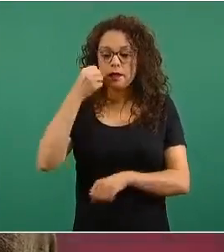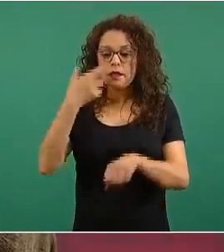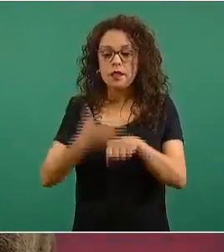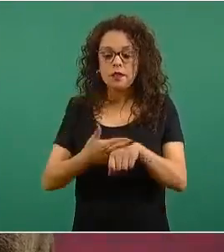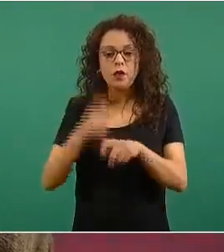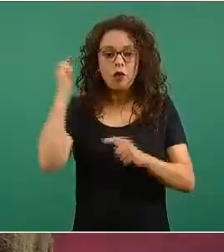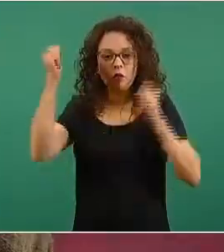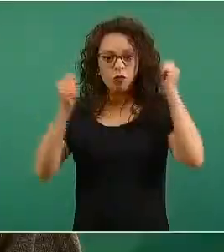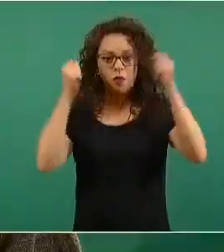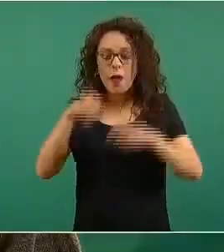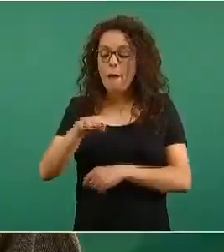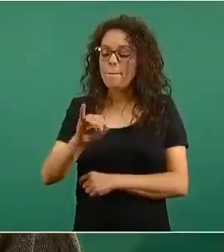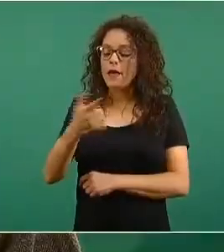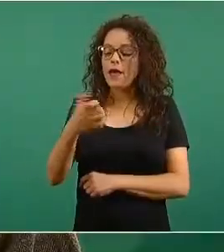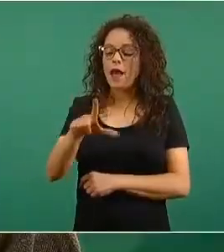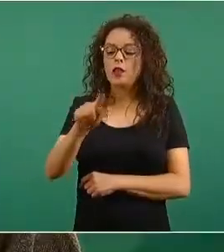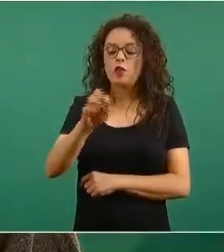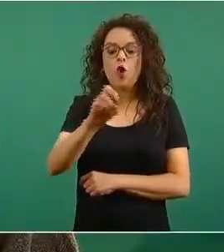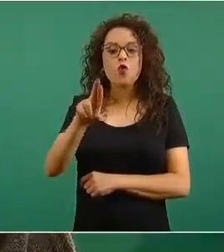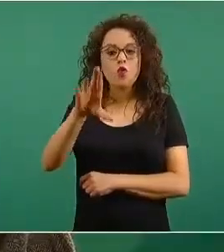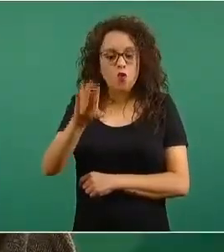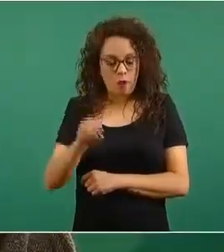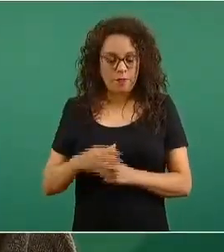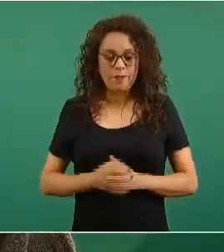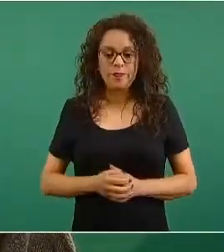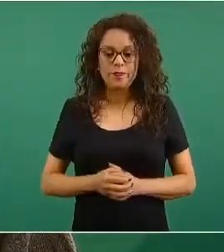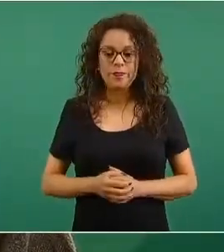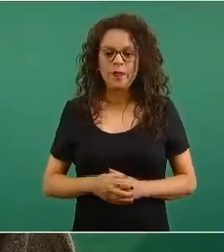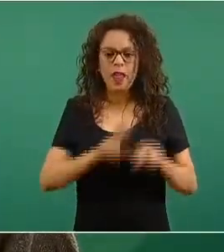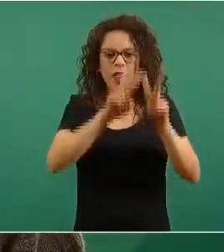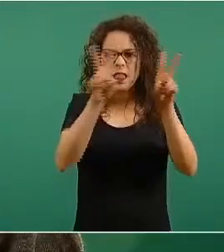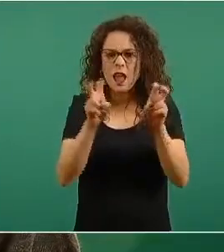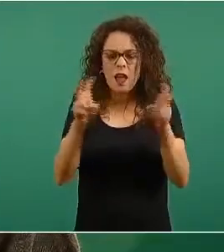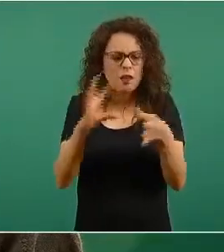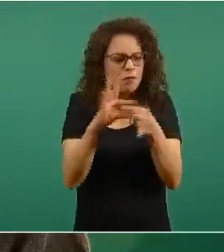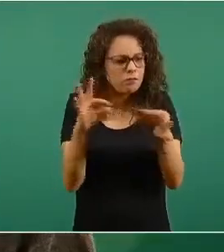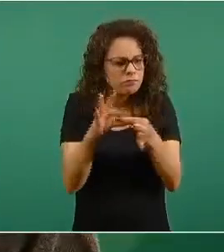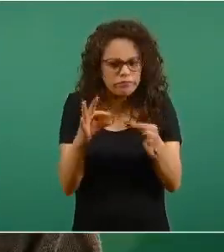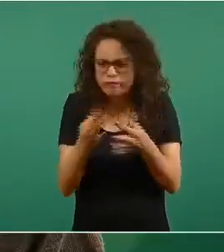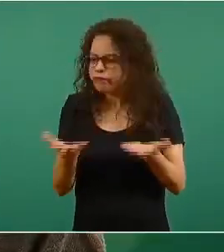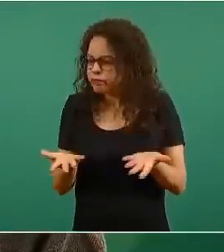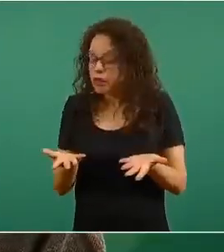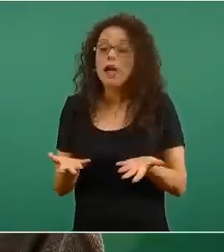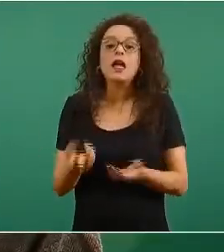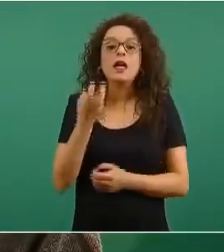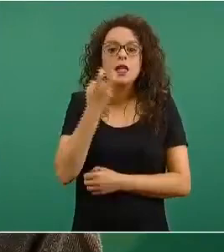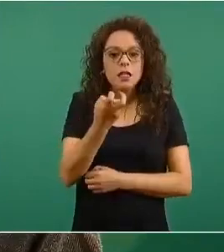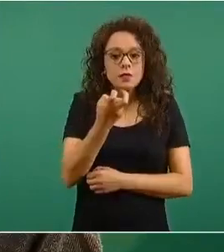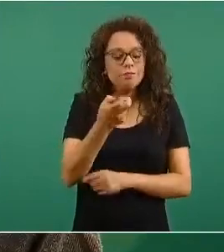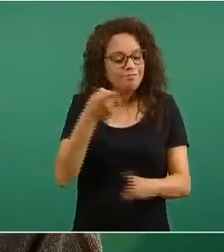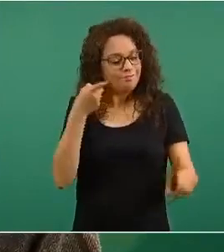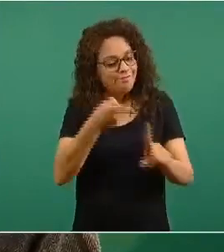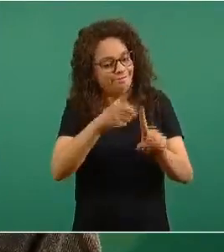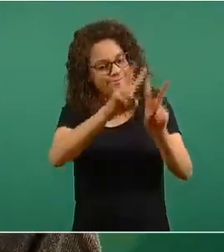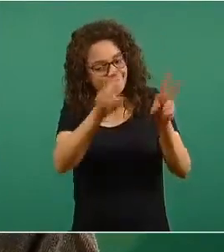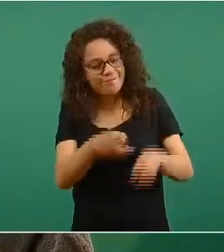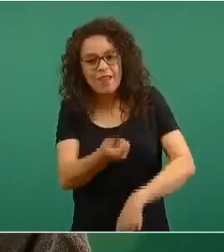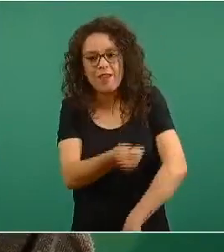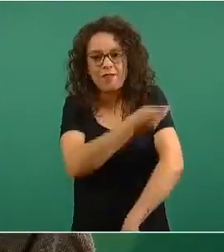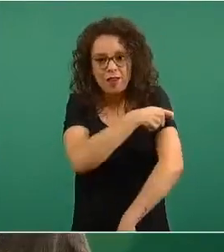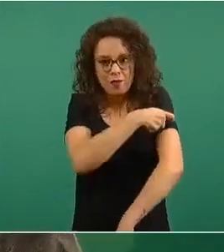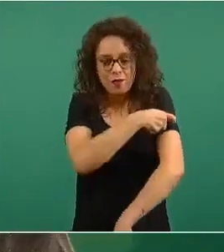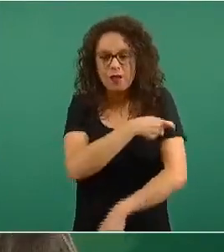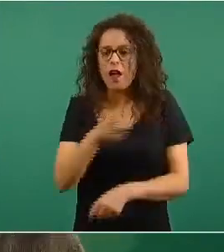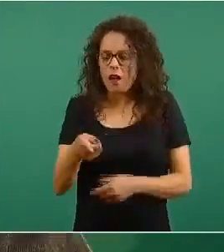Torruco. Y entre los temas que se trataron fue precisamente la vacunación. Y uno de los planteamientos que se conversó al